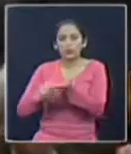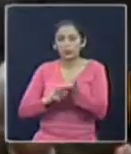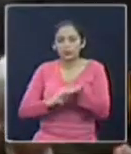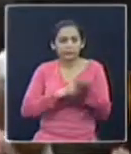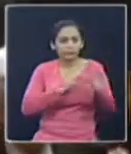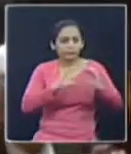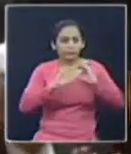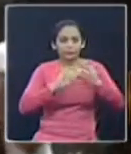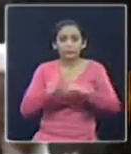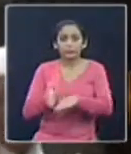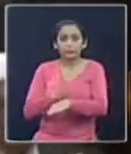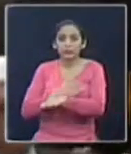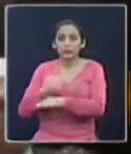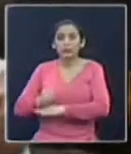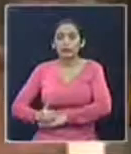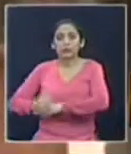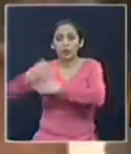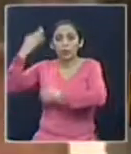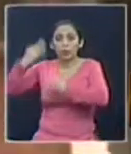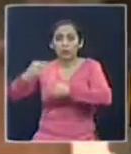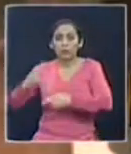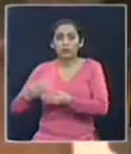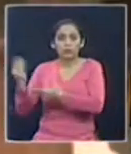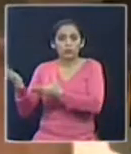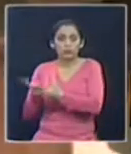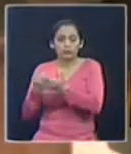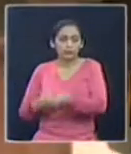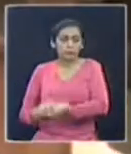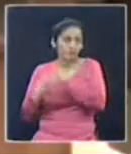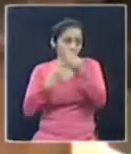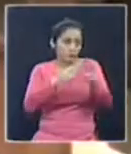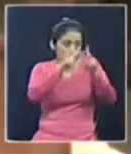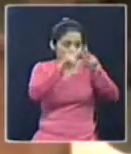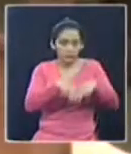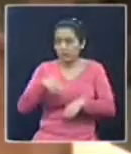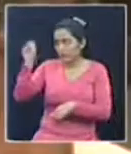remitido desde la Corte Nacional de Justicia. Santiago Villasaña y Telerama Noticias.